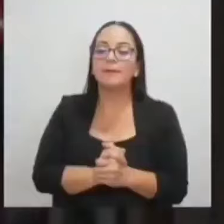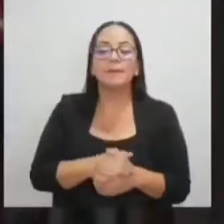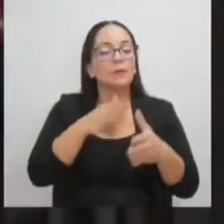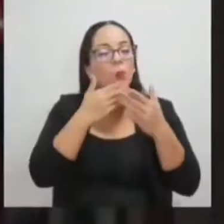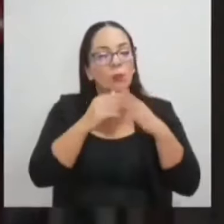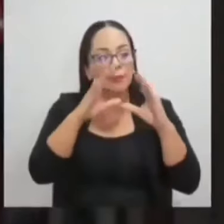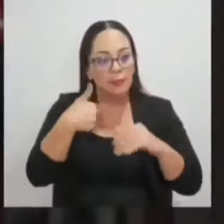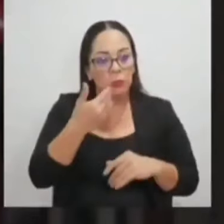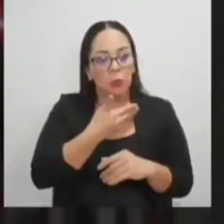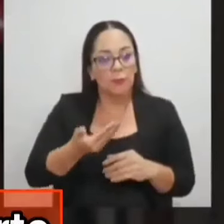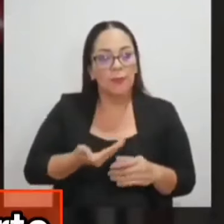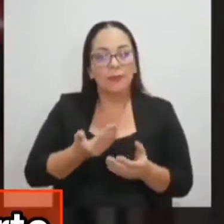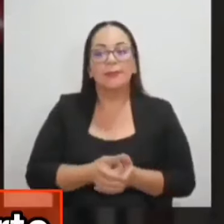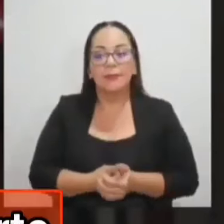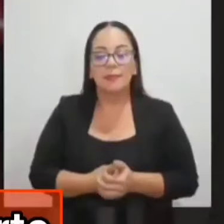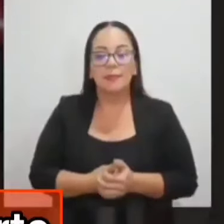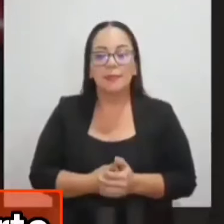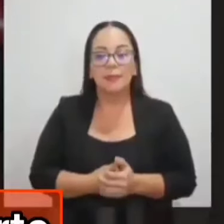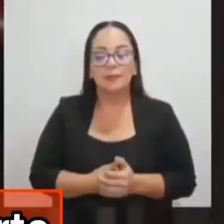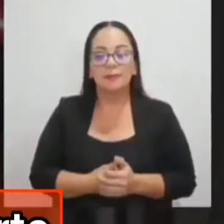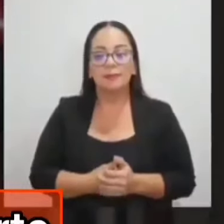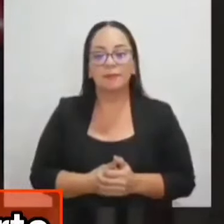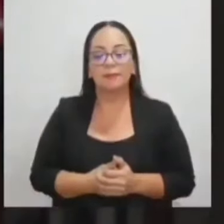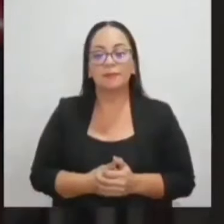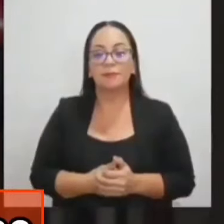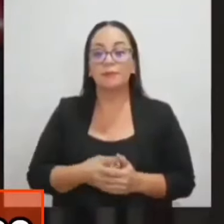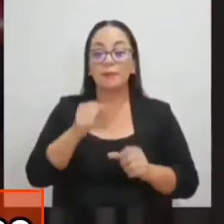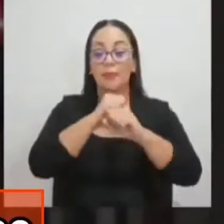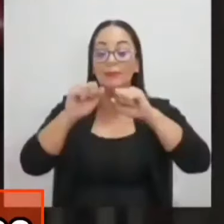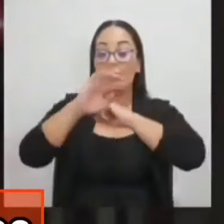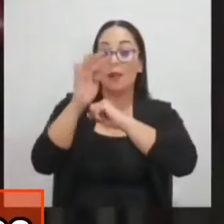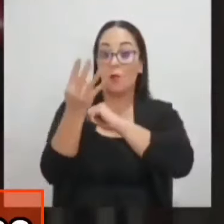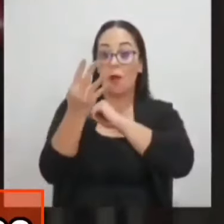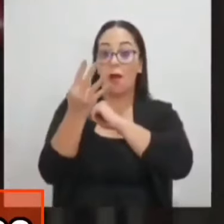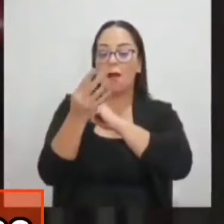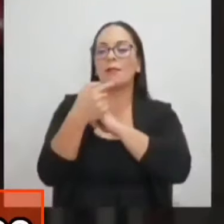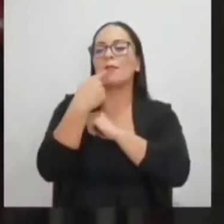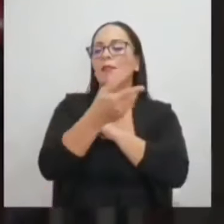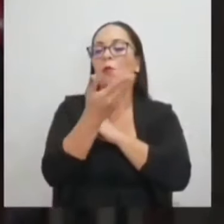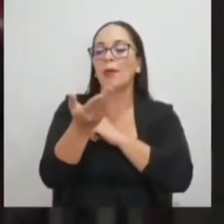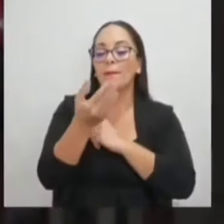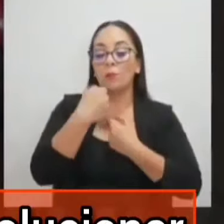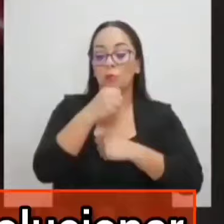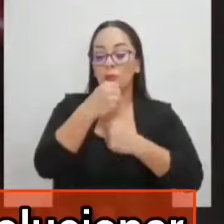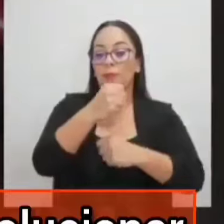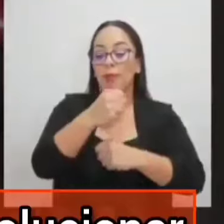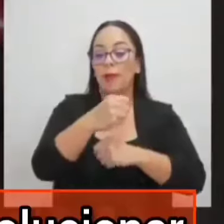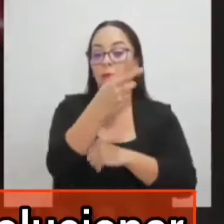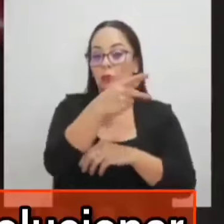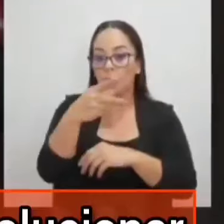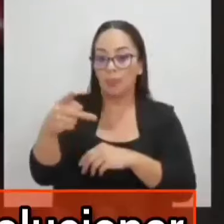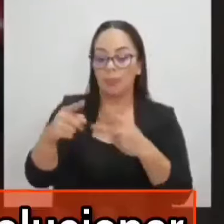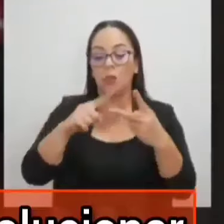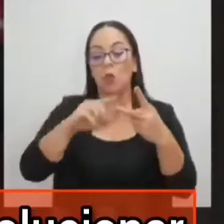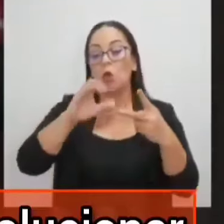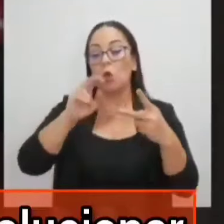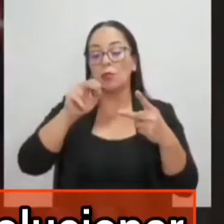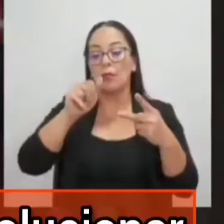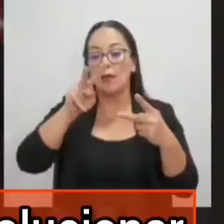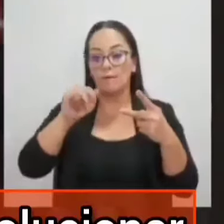presidente. Según la condena de la Sala Cuarta, la Municipalidad de Punta Arenas y el CONAVI están